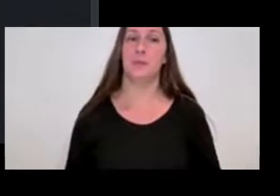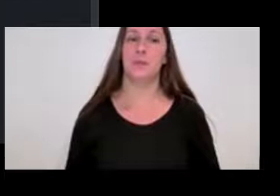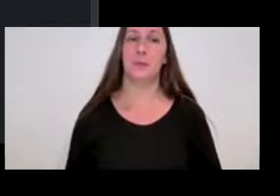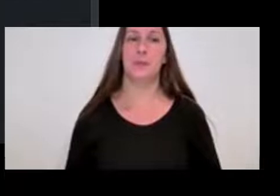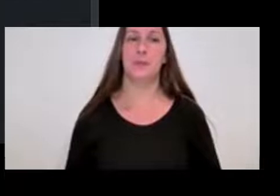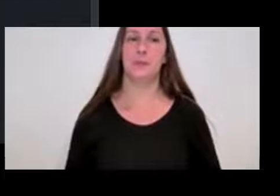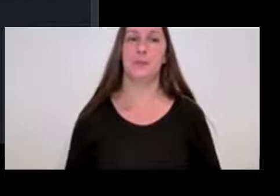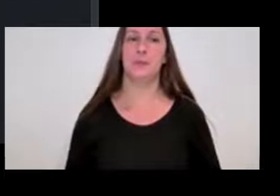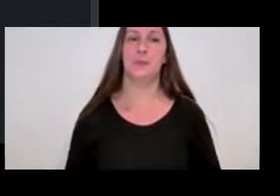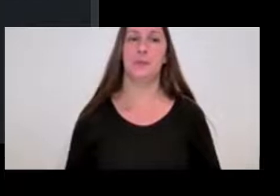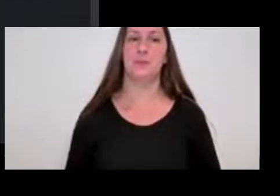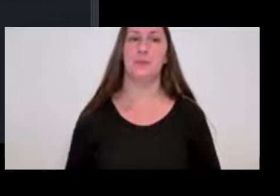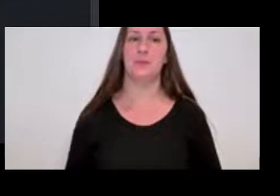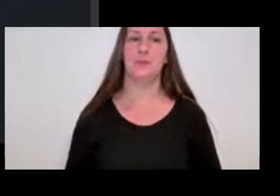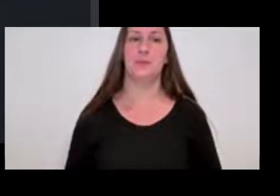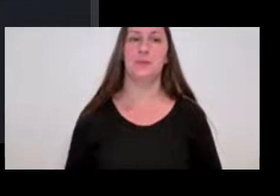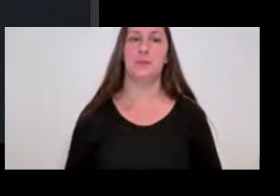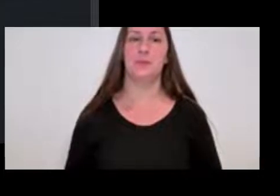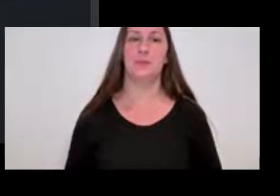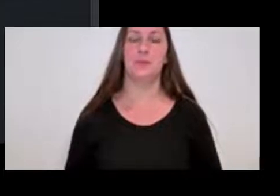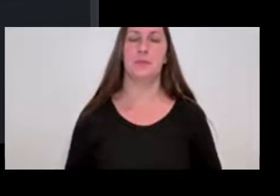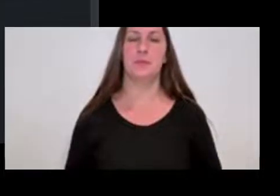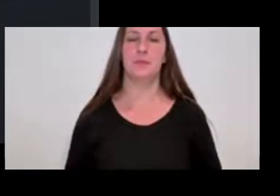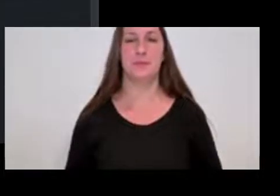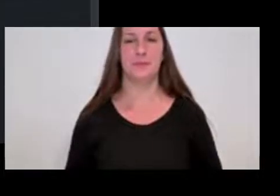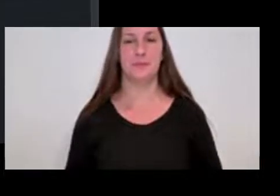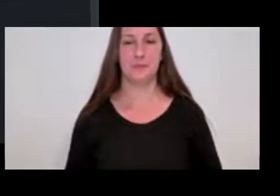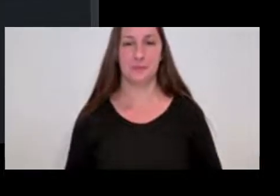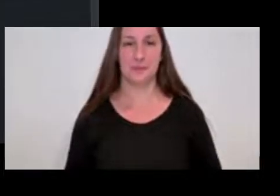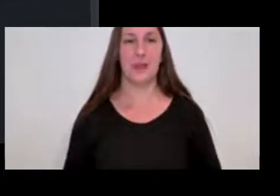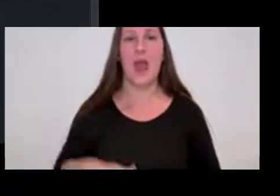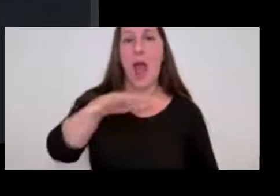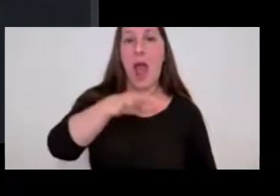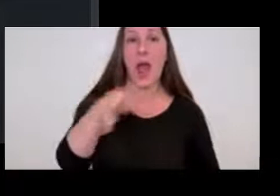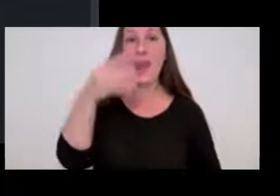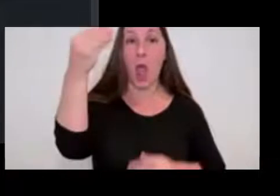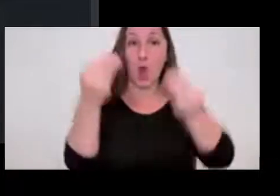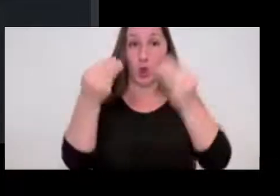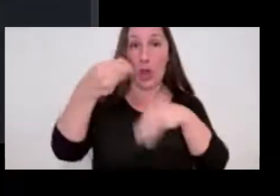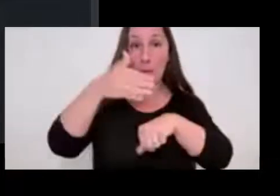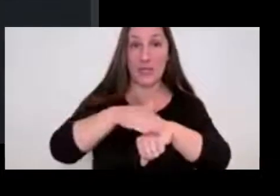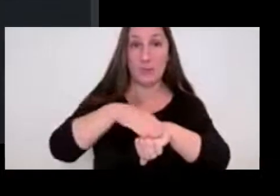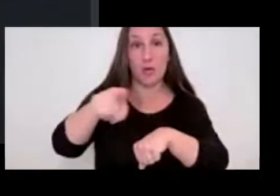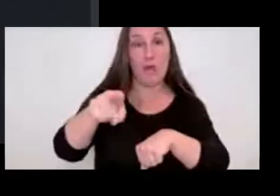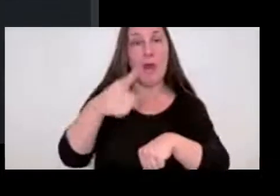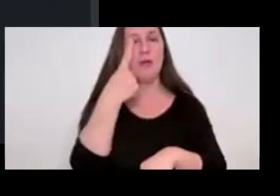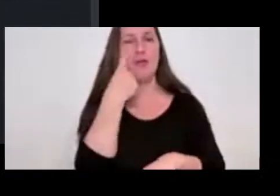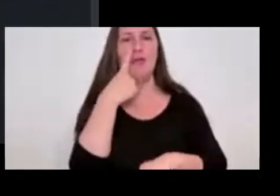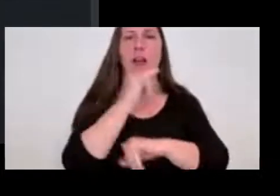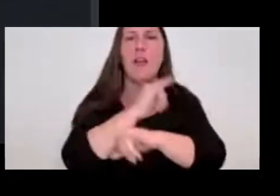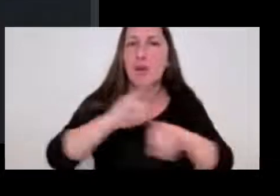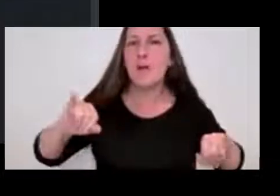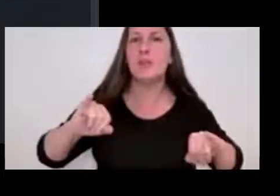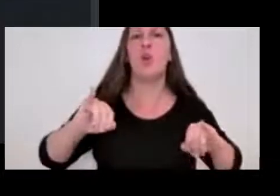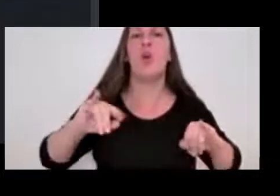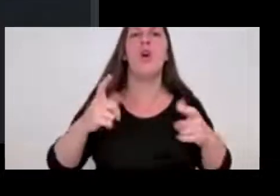Y yendo un poquito más rápido para ya ir. El área contable, bueno, tiene que cumplir con deberes de información, ¿no? El tema de participaciones societarias, que yo les